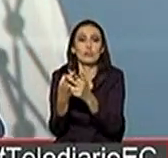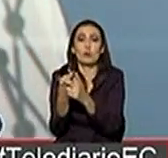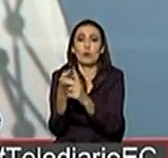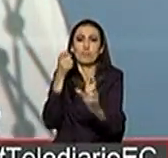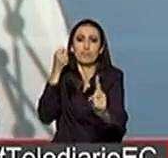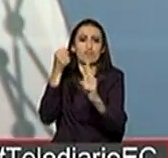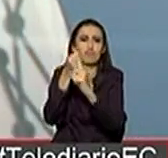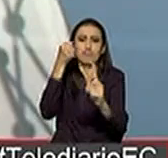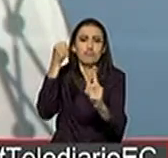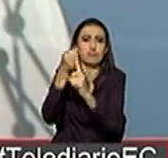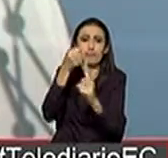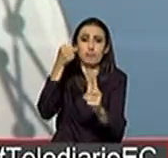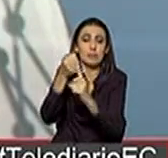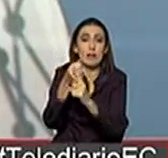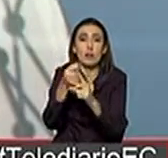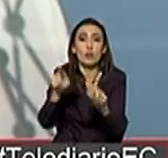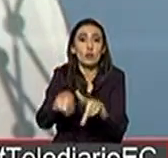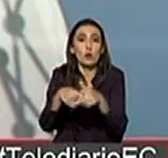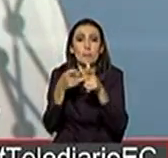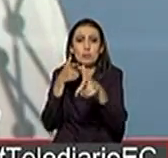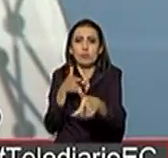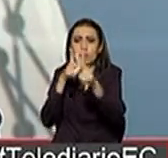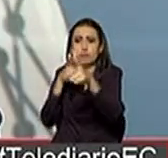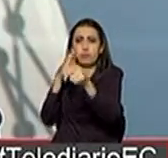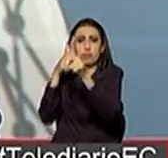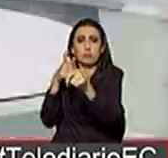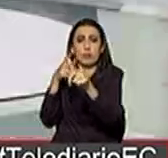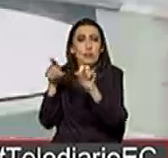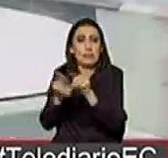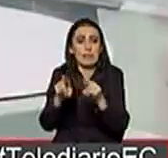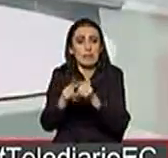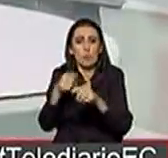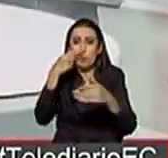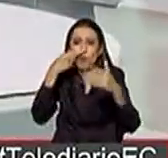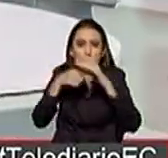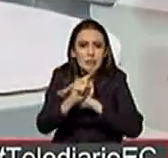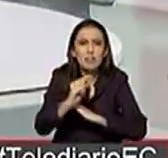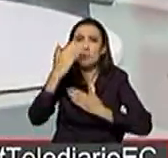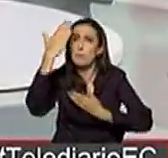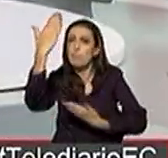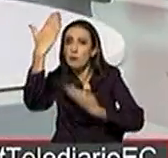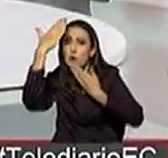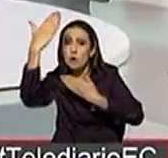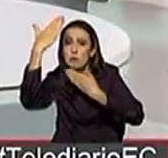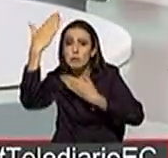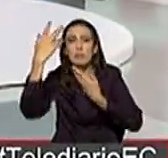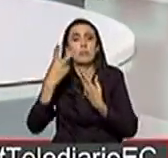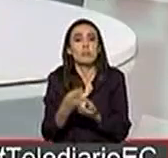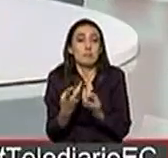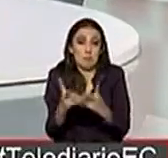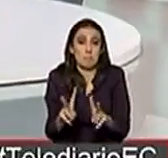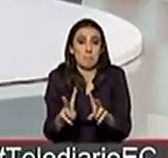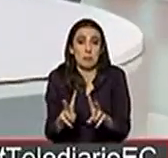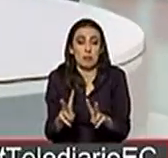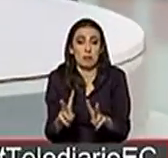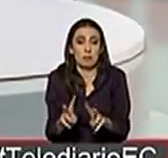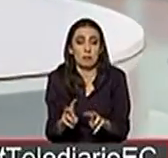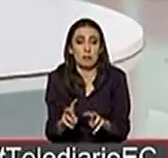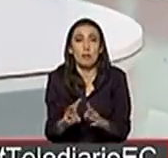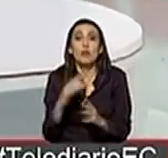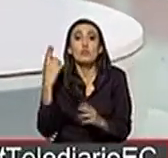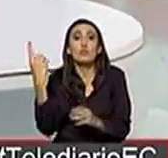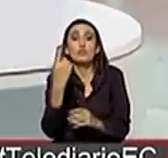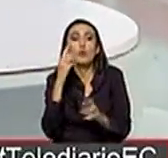en ecuador y comenzaron a inmiscuirse un sin número de intereses protejo sí a particulares que sólo